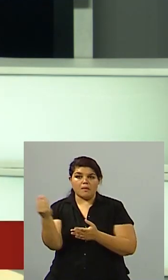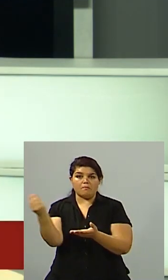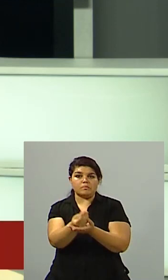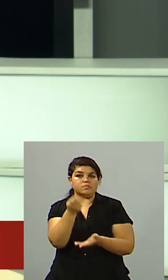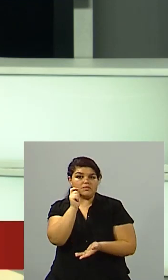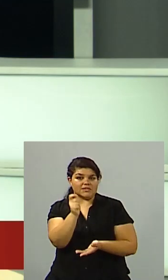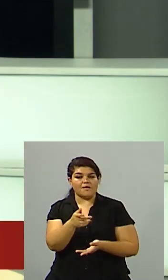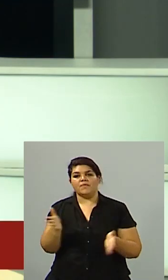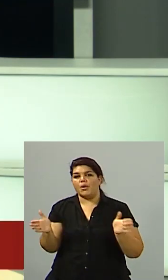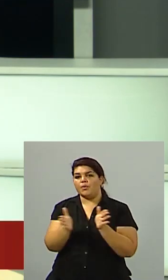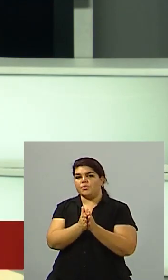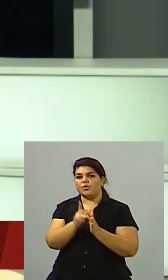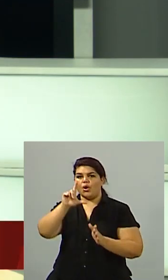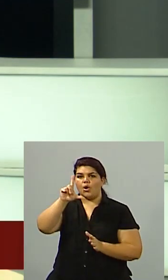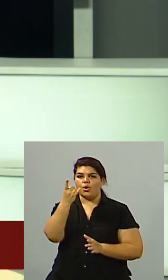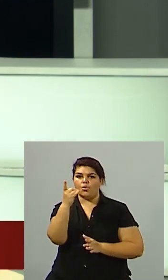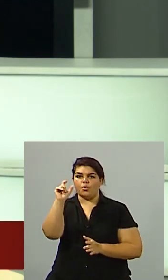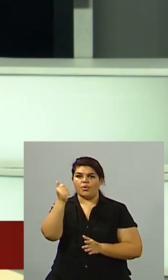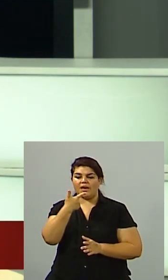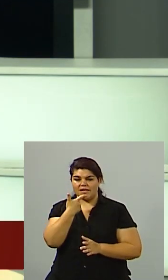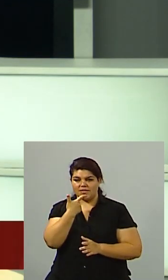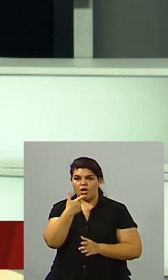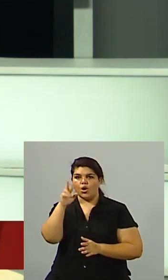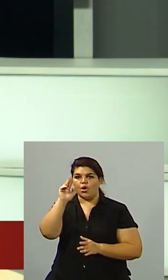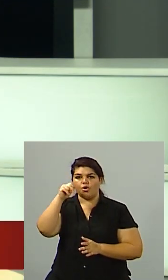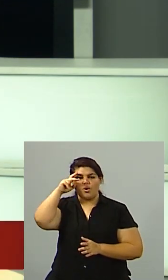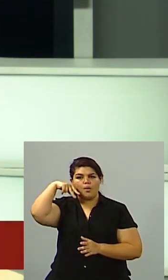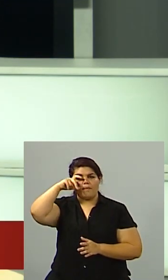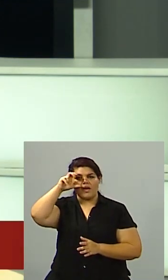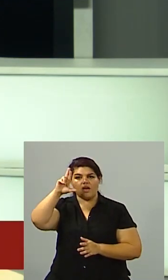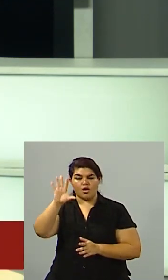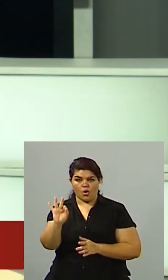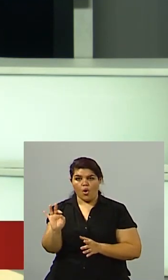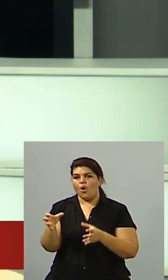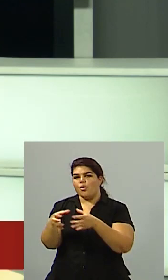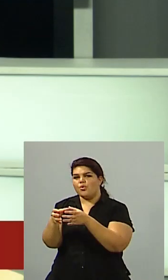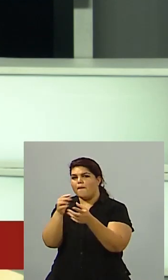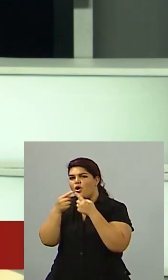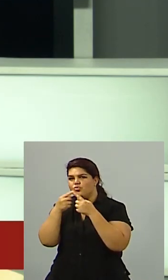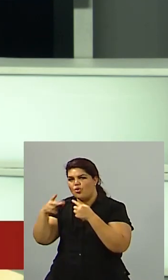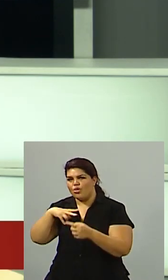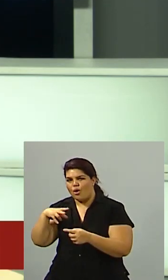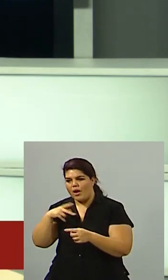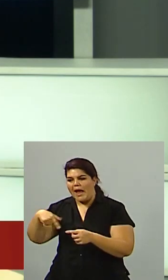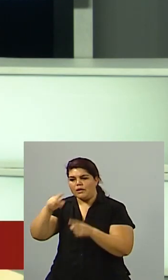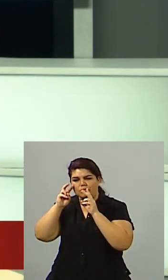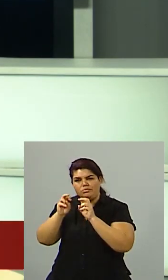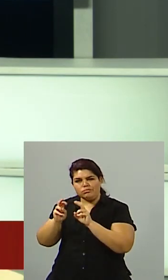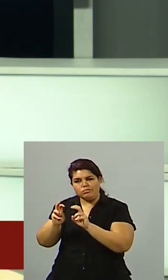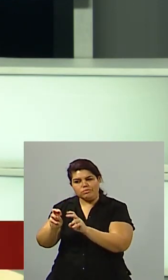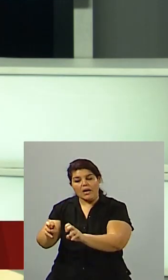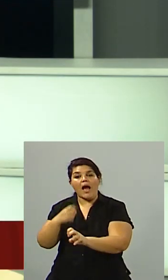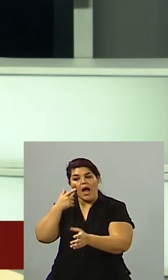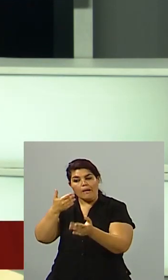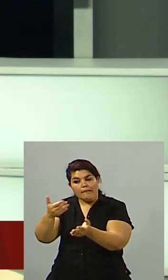Romero, que es politólogo de la consultora Sinopsis, es su director. Y bueno, ellos han estado haciendo, por supuesto, un sondeo de cómo está el